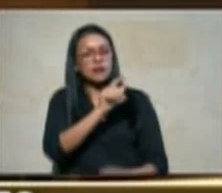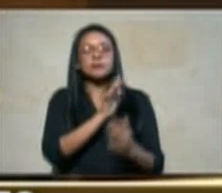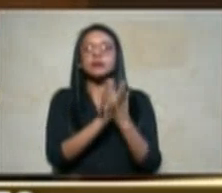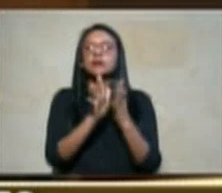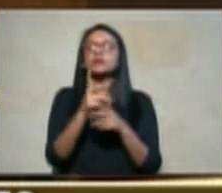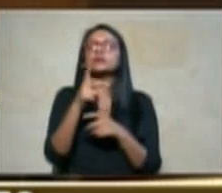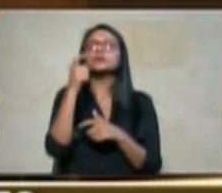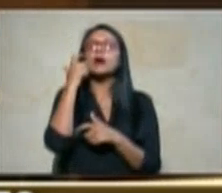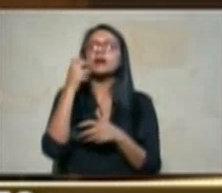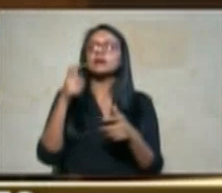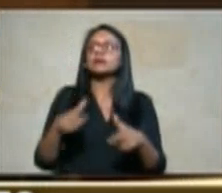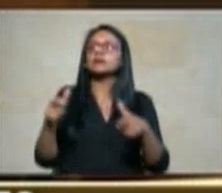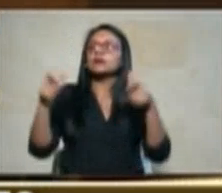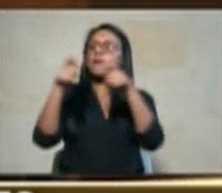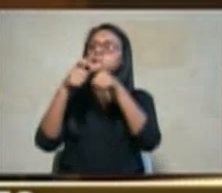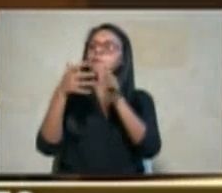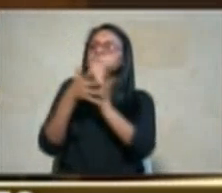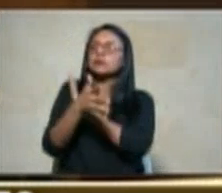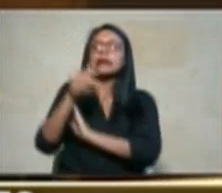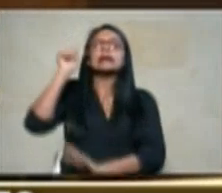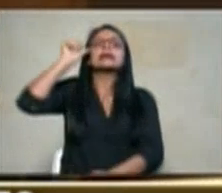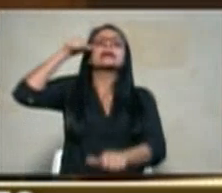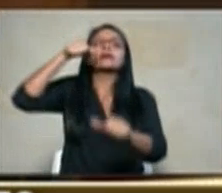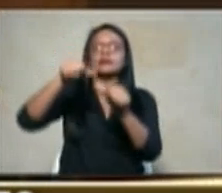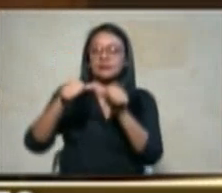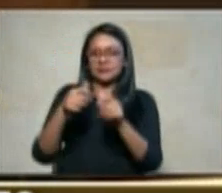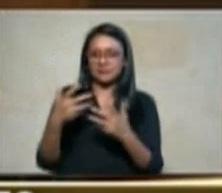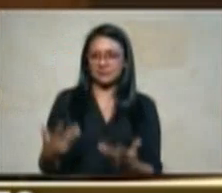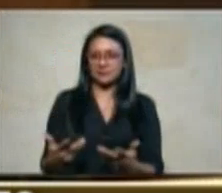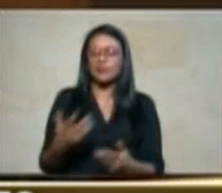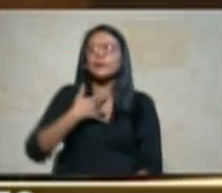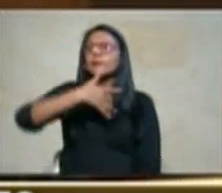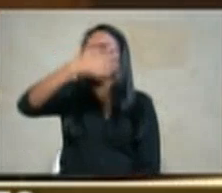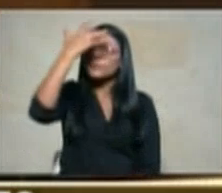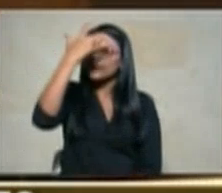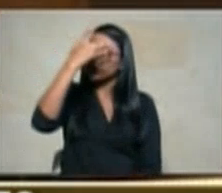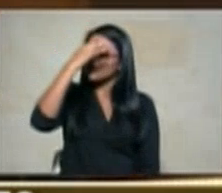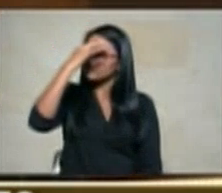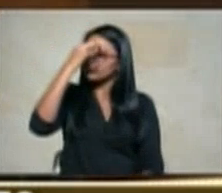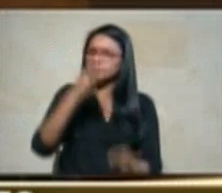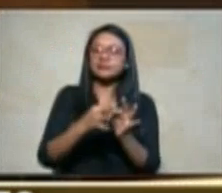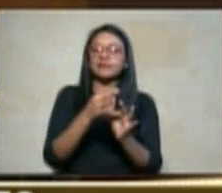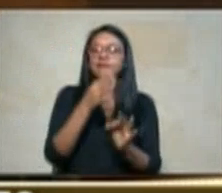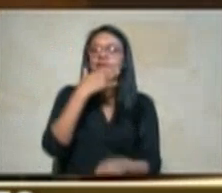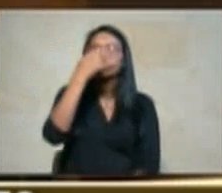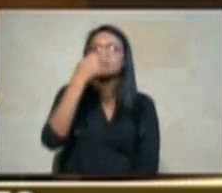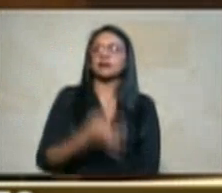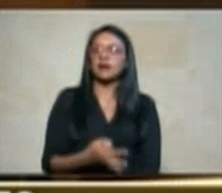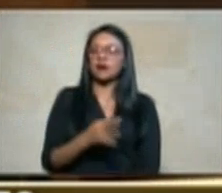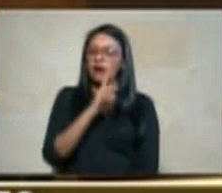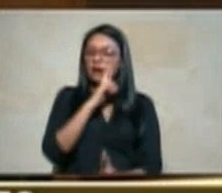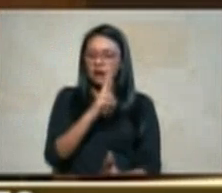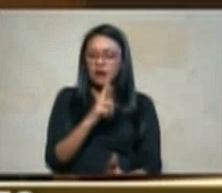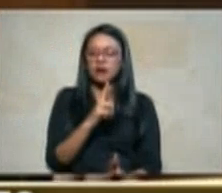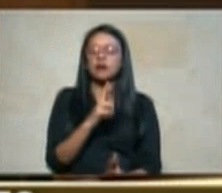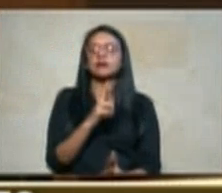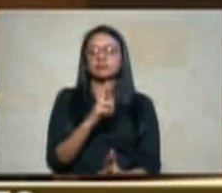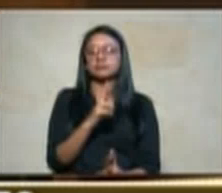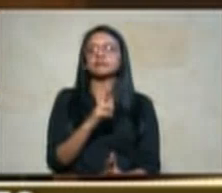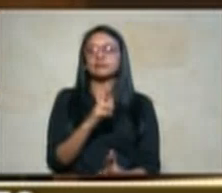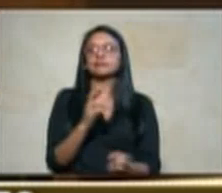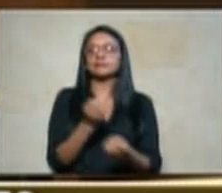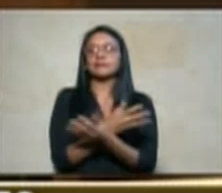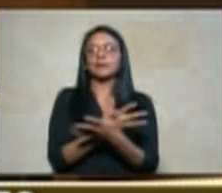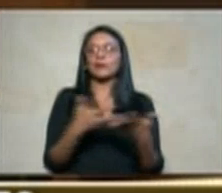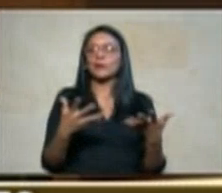Congreso este recordatorio, porque uno tiene que ser fiel a la verdad y reconocer cuando